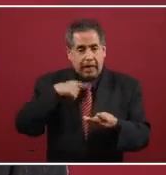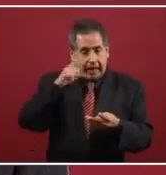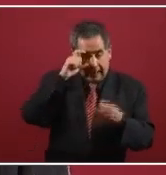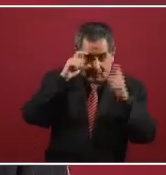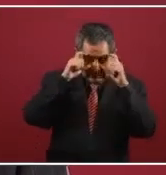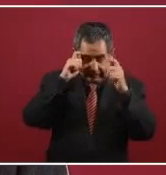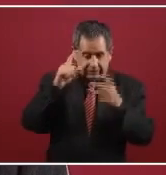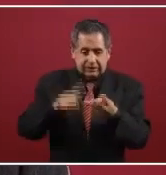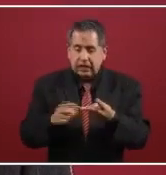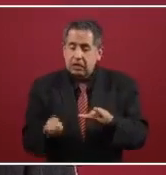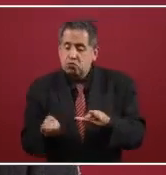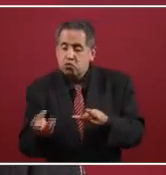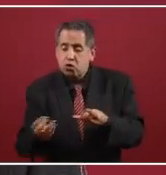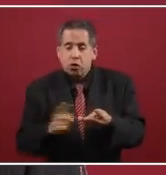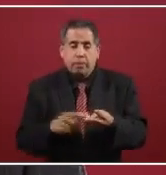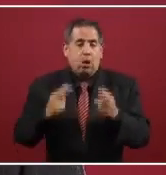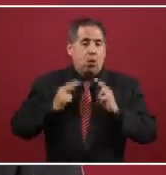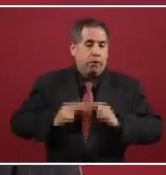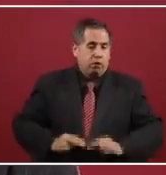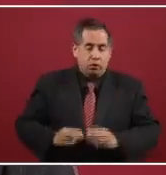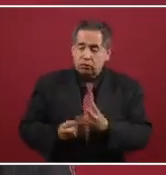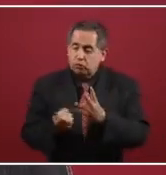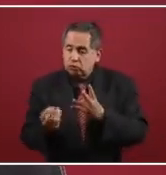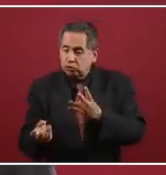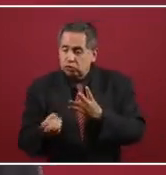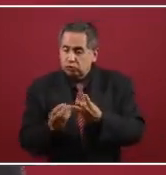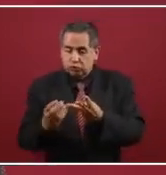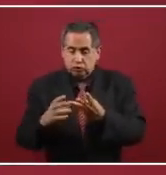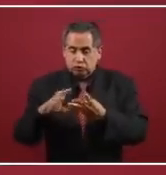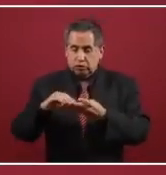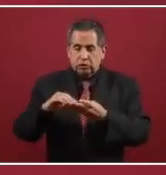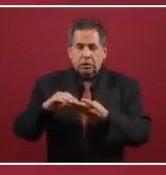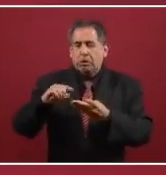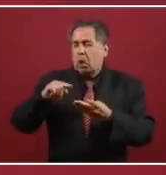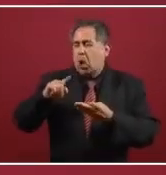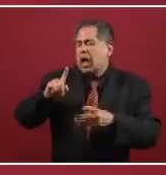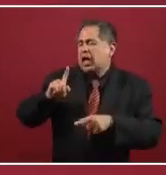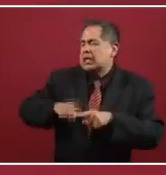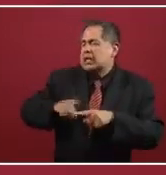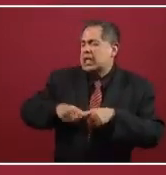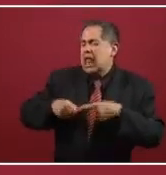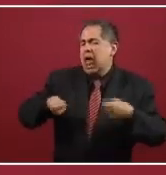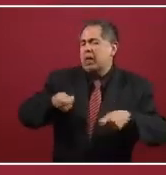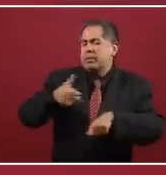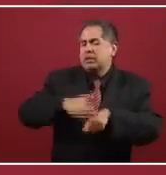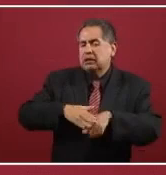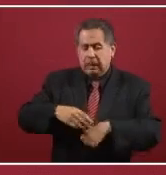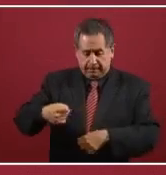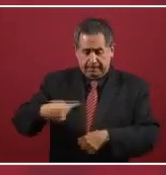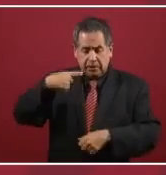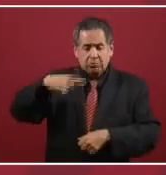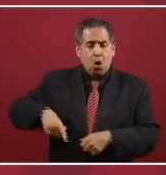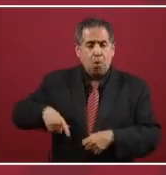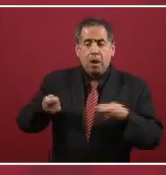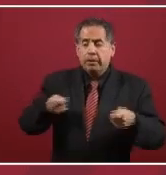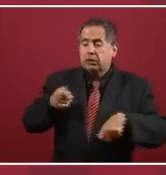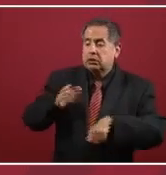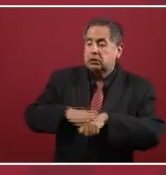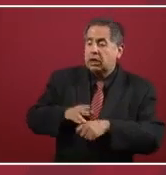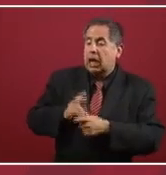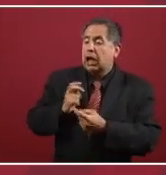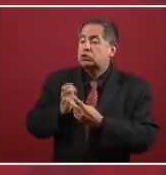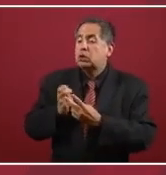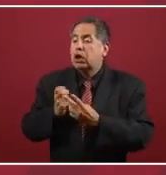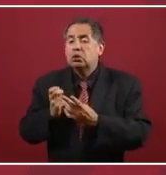que para el uniforme. ¿Y quién administra eso? El mismo gobierno, las oficialías